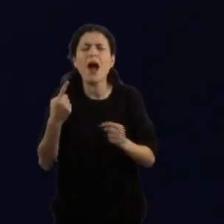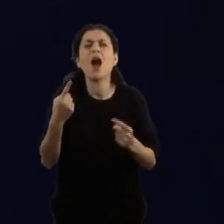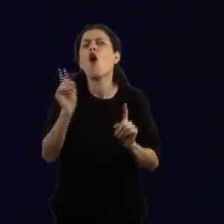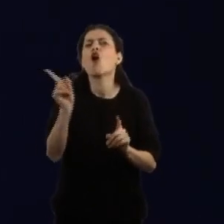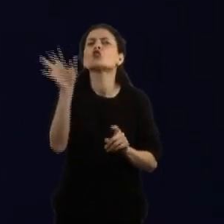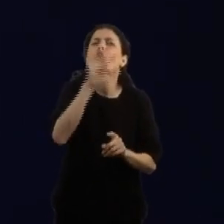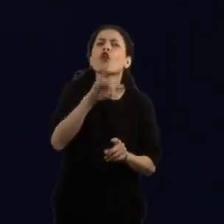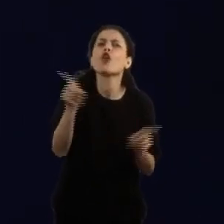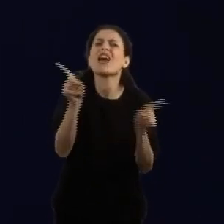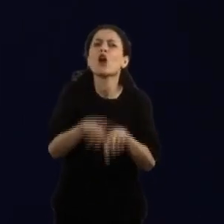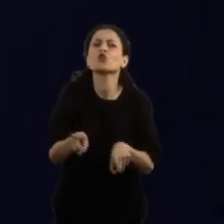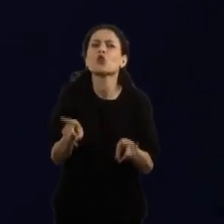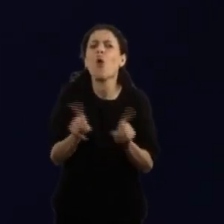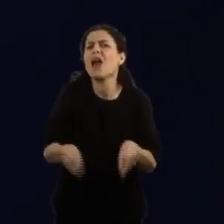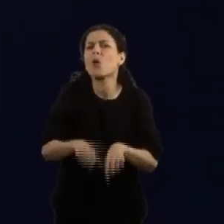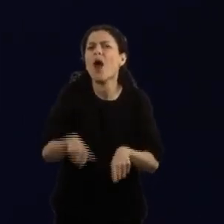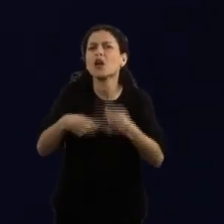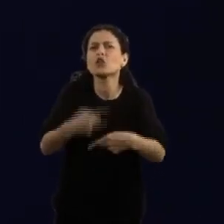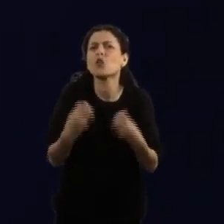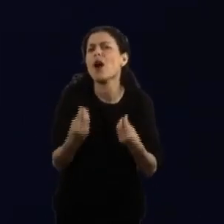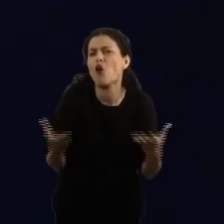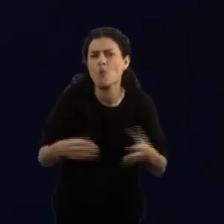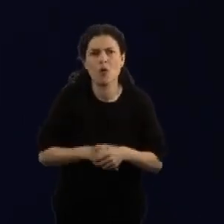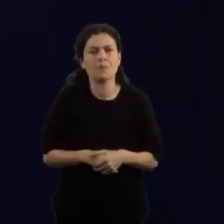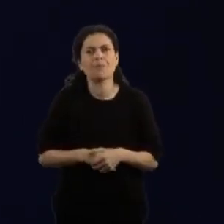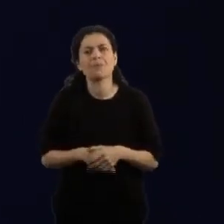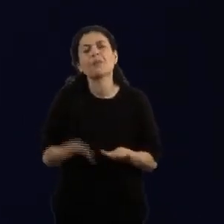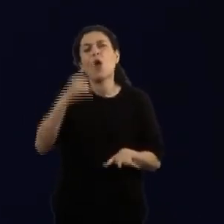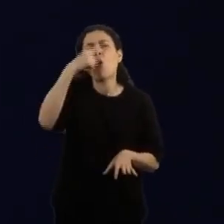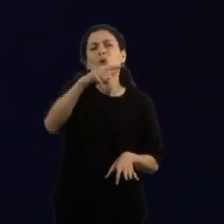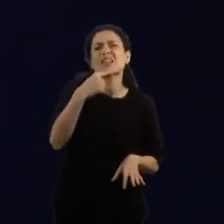Bueno, vamos por partes. La última pregunta.